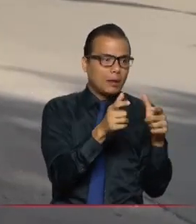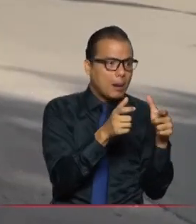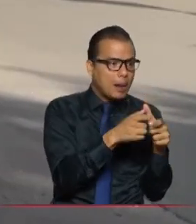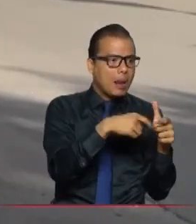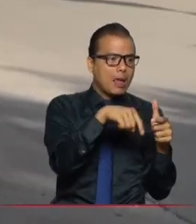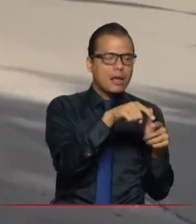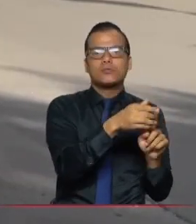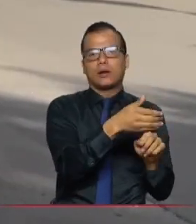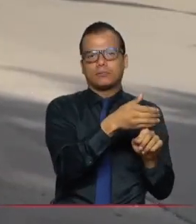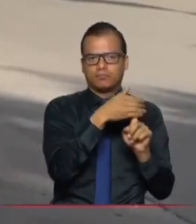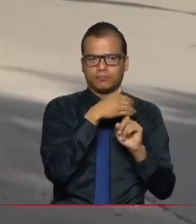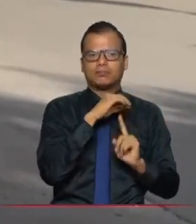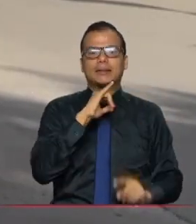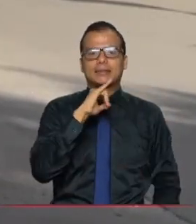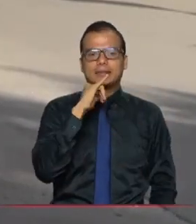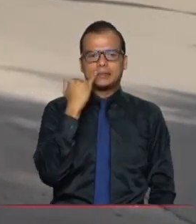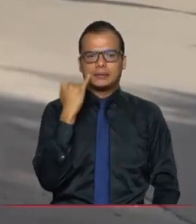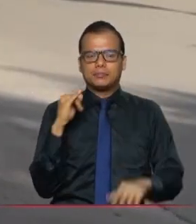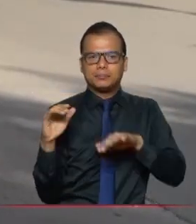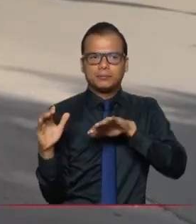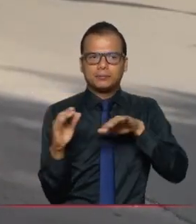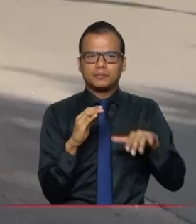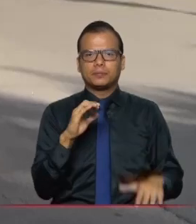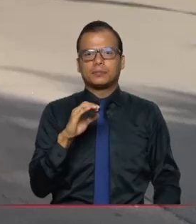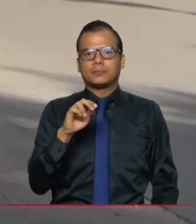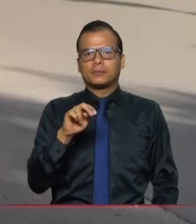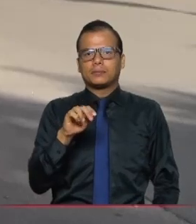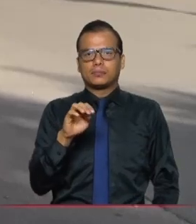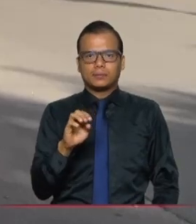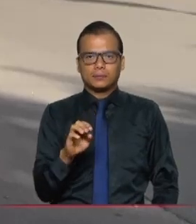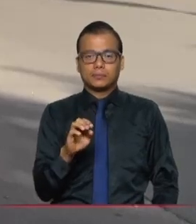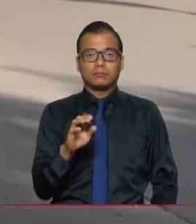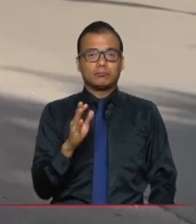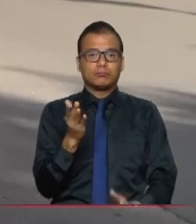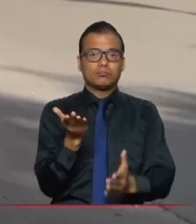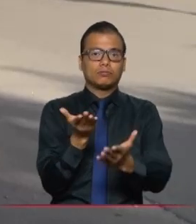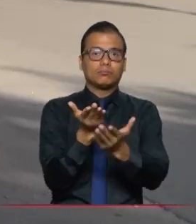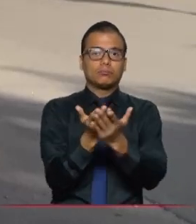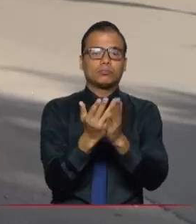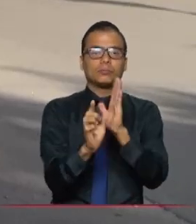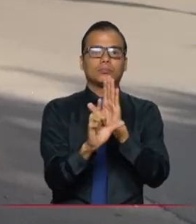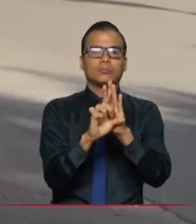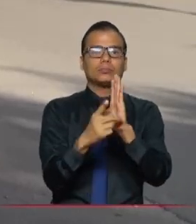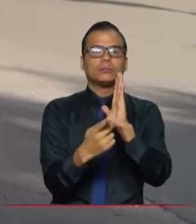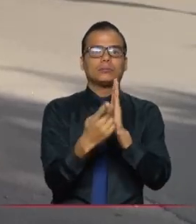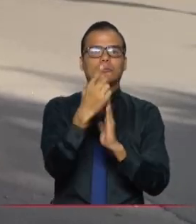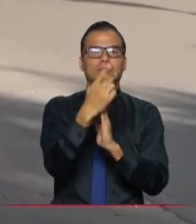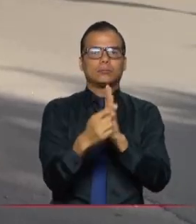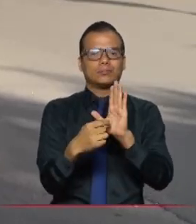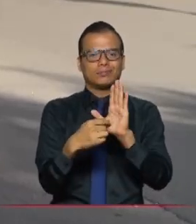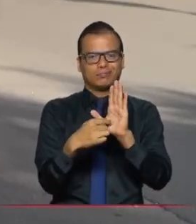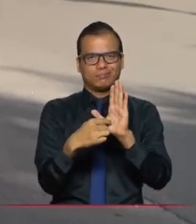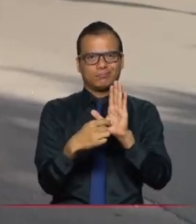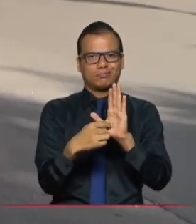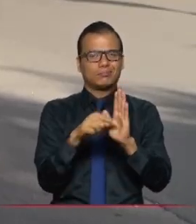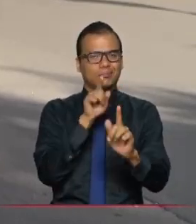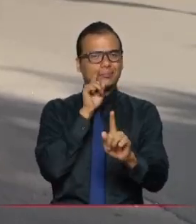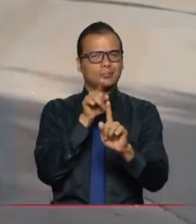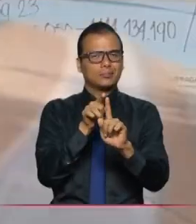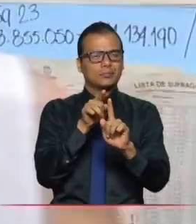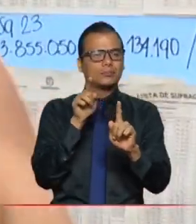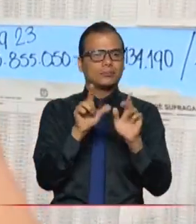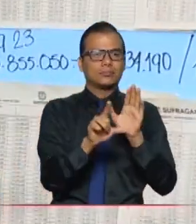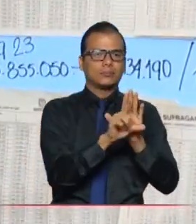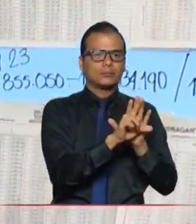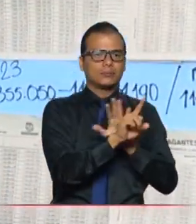De otro lado, el Consejo Nacional Electoral radicó un proyecto de ley estatutaria que busca modificar la